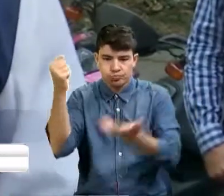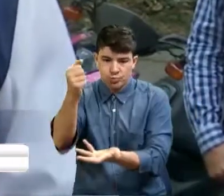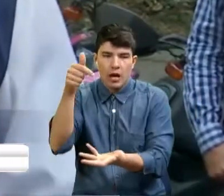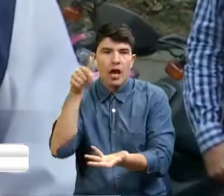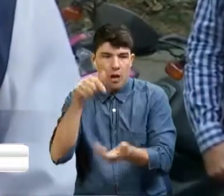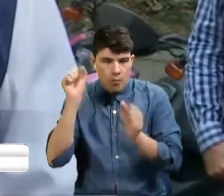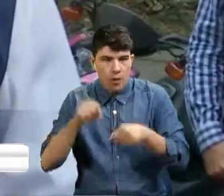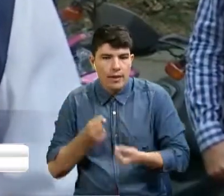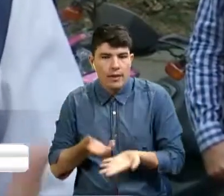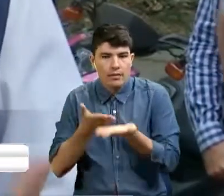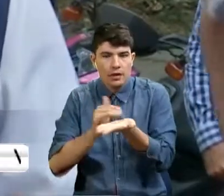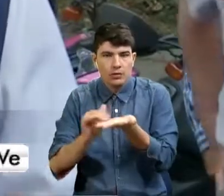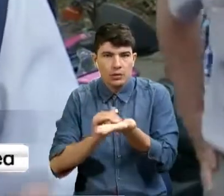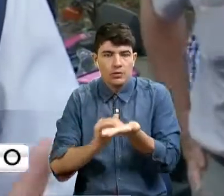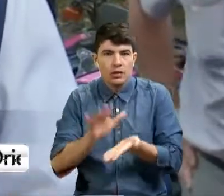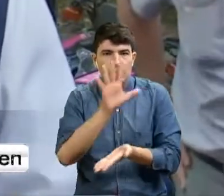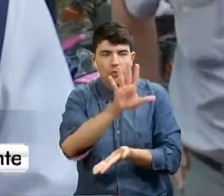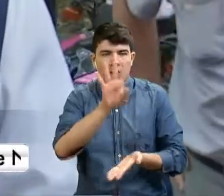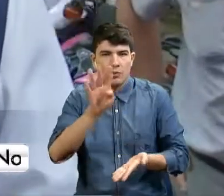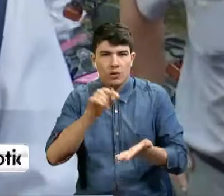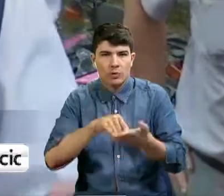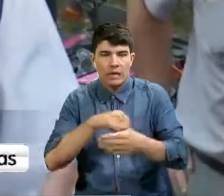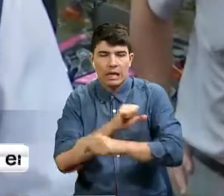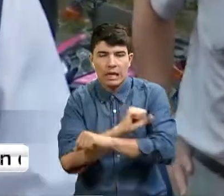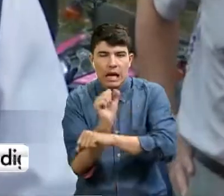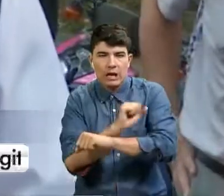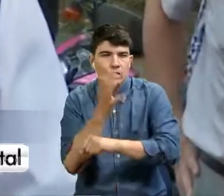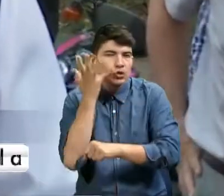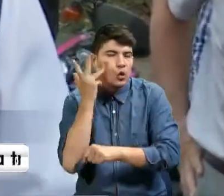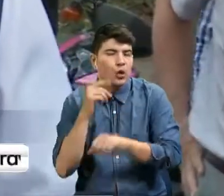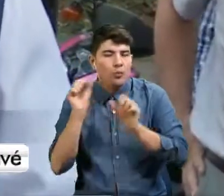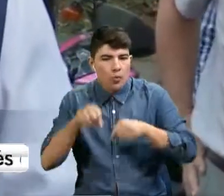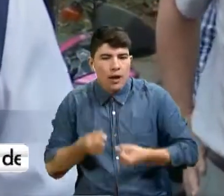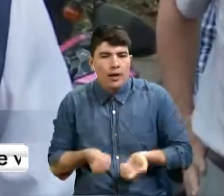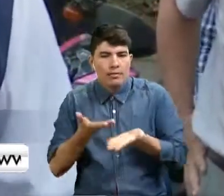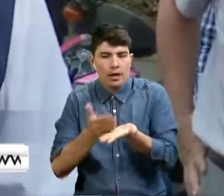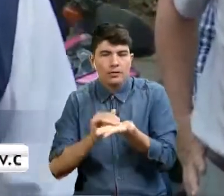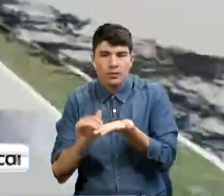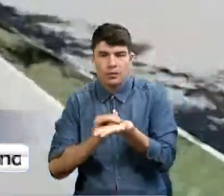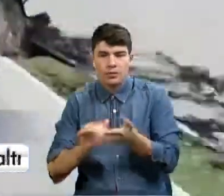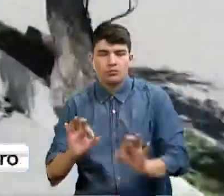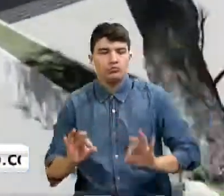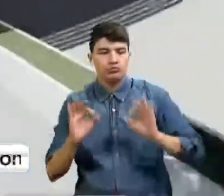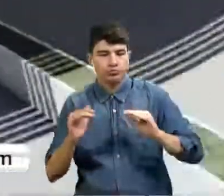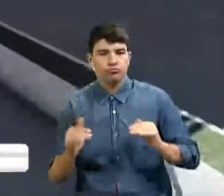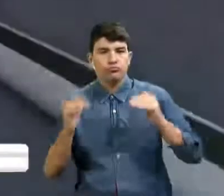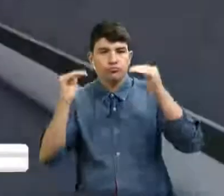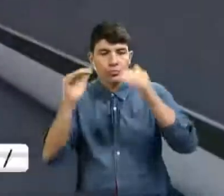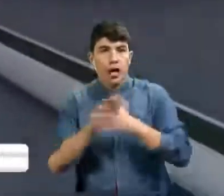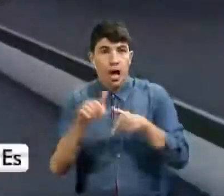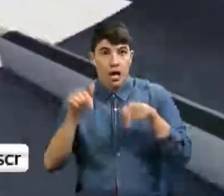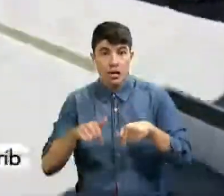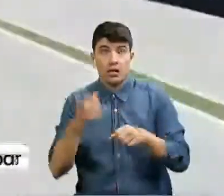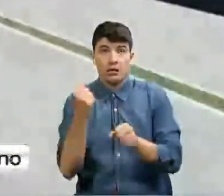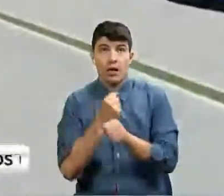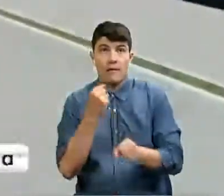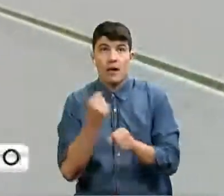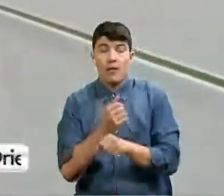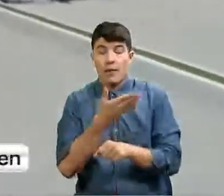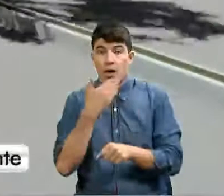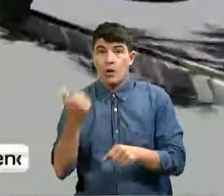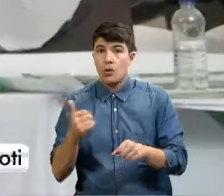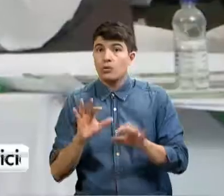permitir que 45.000 vehículos diarios que transitan por esta vía puedan tener una solución vial a la altura de lo que merecíamos esta obra pretende mejorar la movilidad